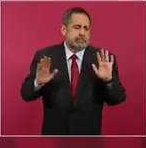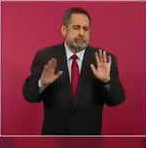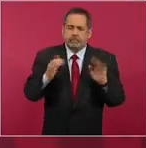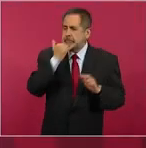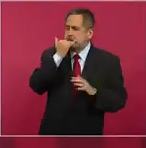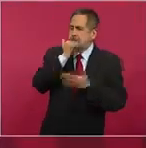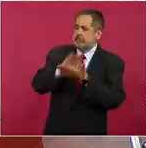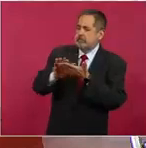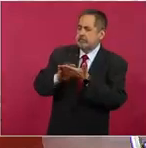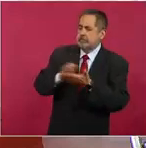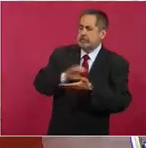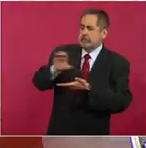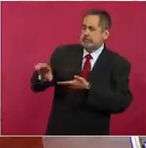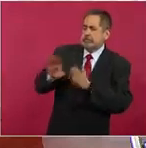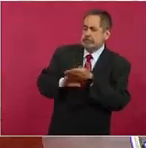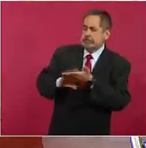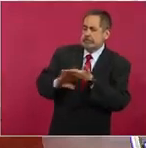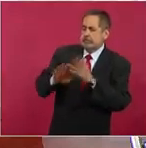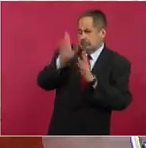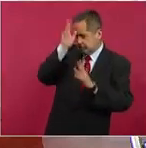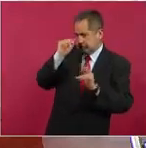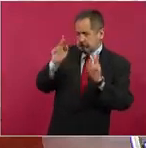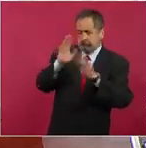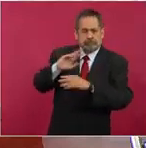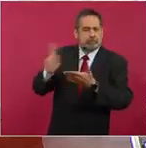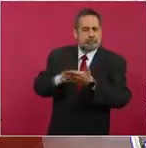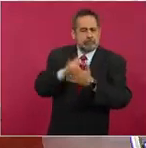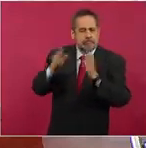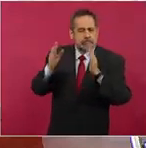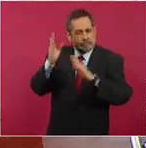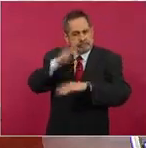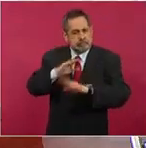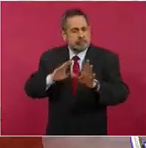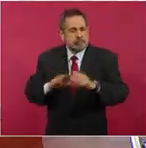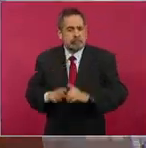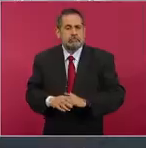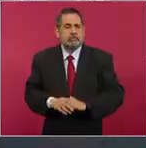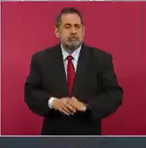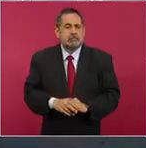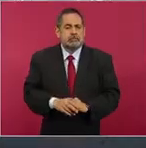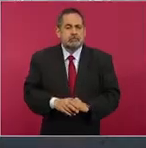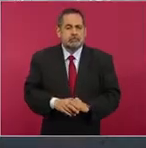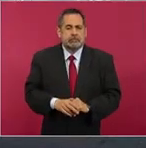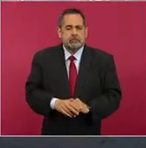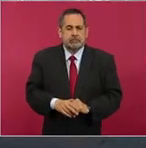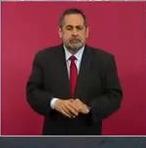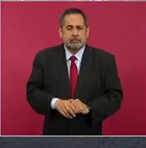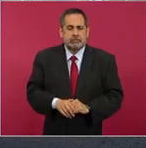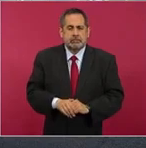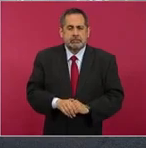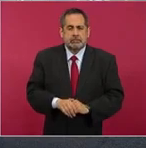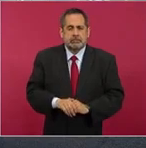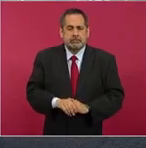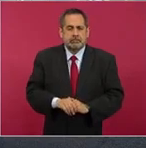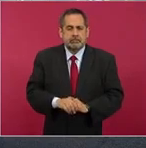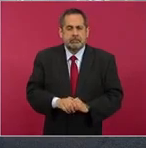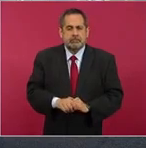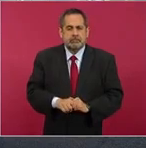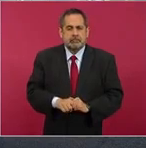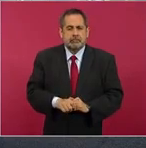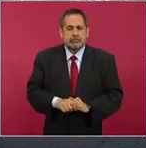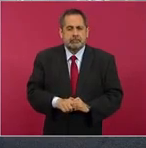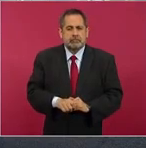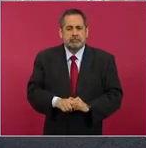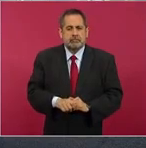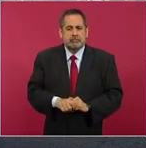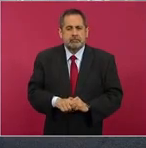Y se firmó un acuerdo en ese sentido. ¿Sería el tema ofrecimiento para Collado? ¿Mande? ¿Sería el día ese ofrecimiento